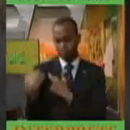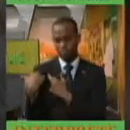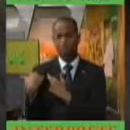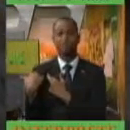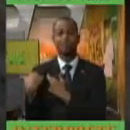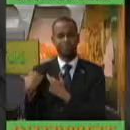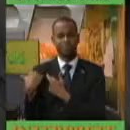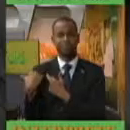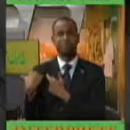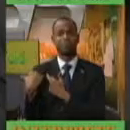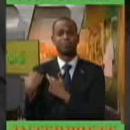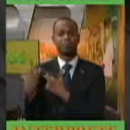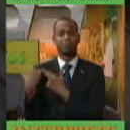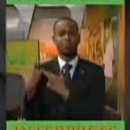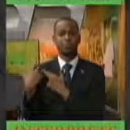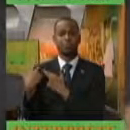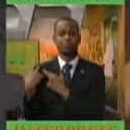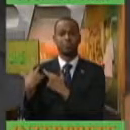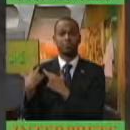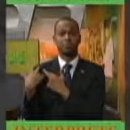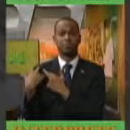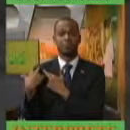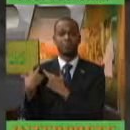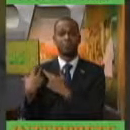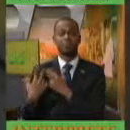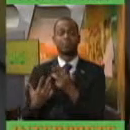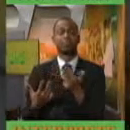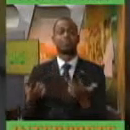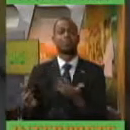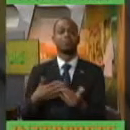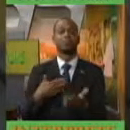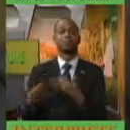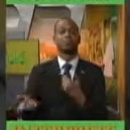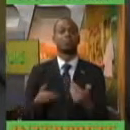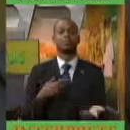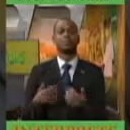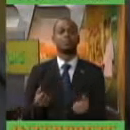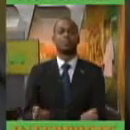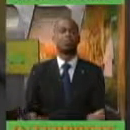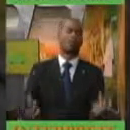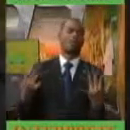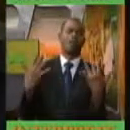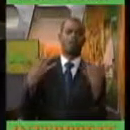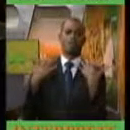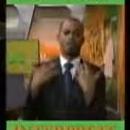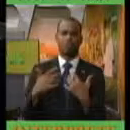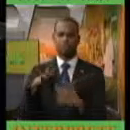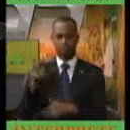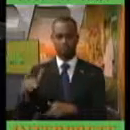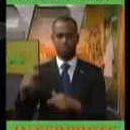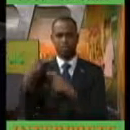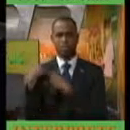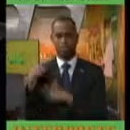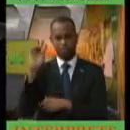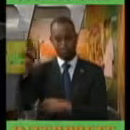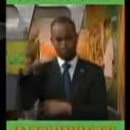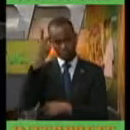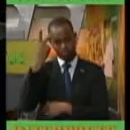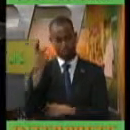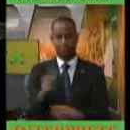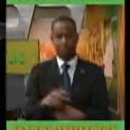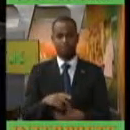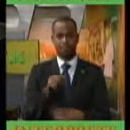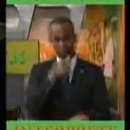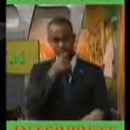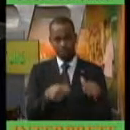responsablemente, bajo incluso la posibilidad de que nos desborden. Eso es responsabilidad política. Claro.